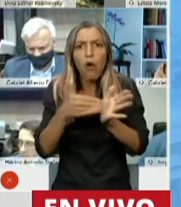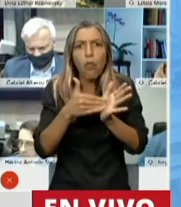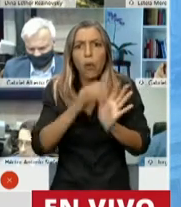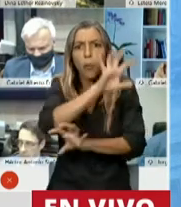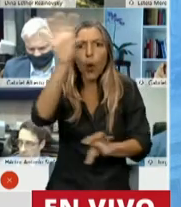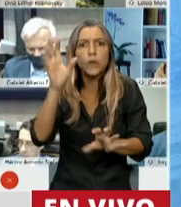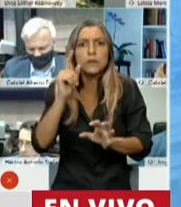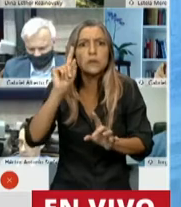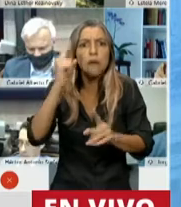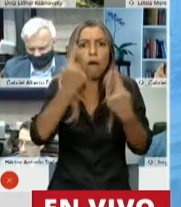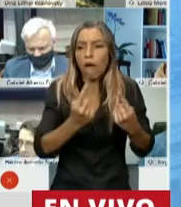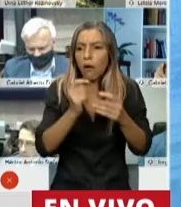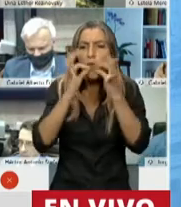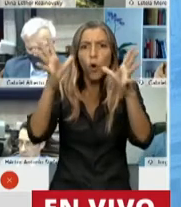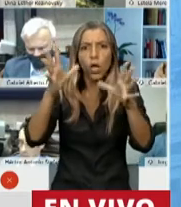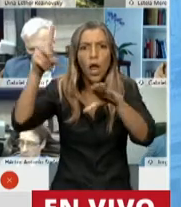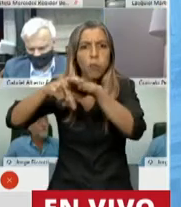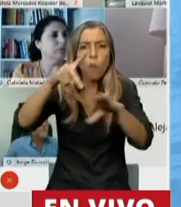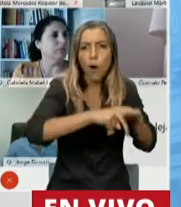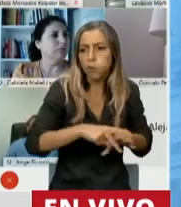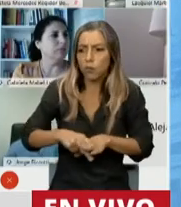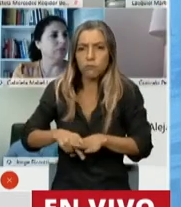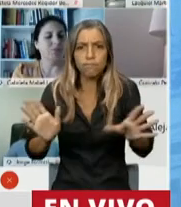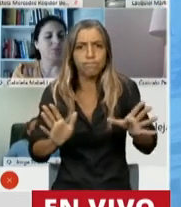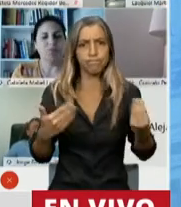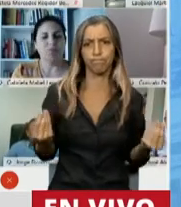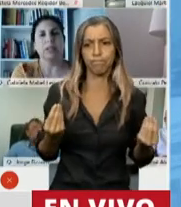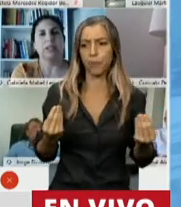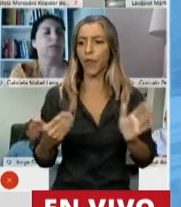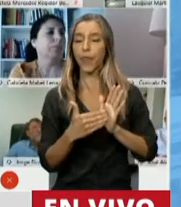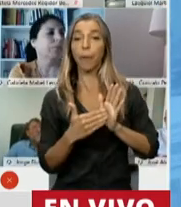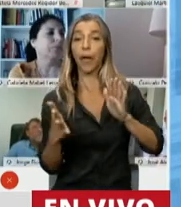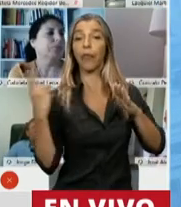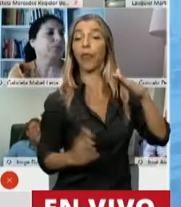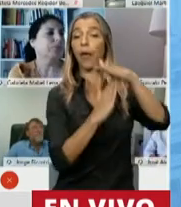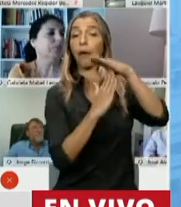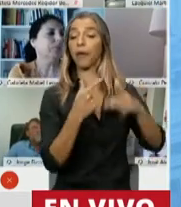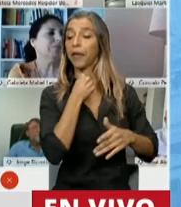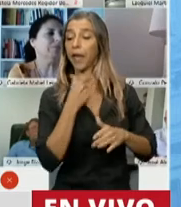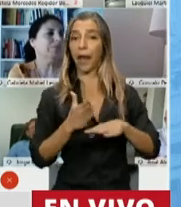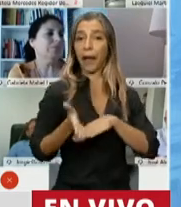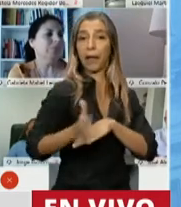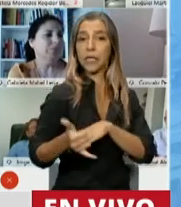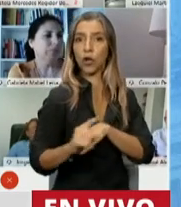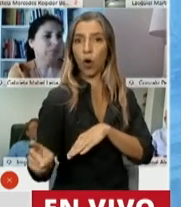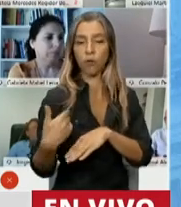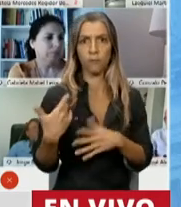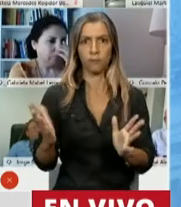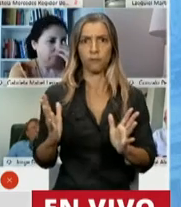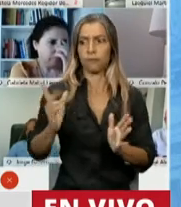antojo y según la voluntad de los señores feudales. Y mientras tanto, el gobierno